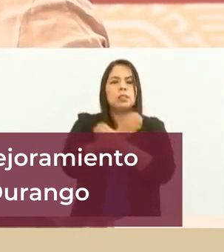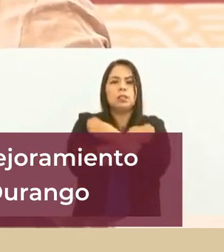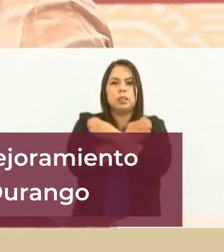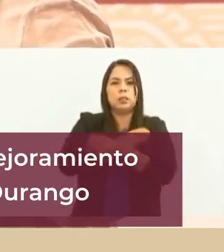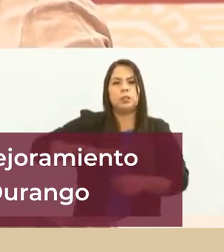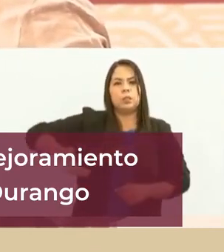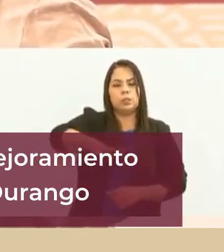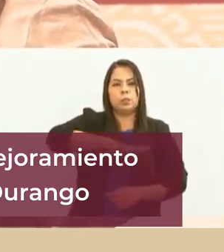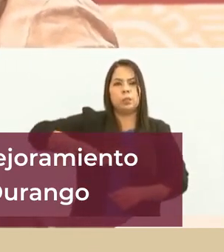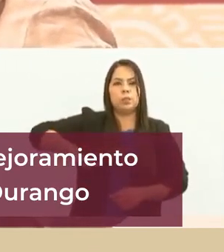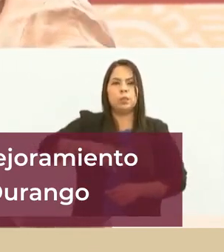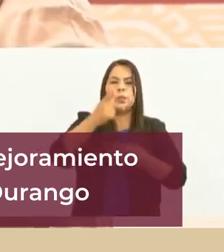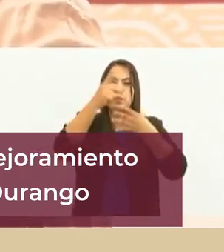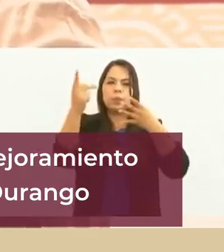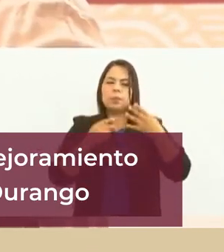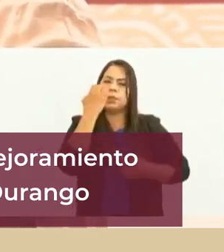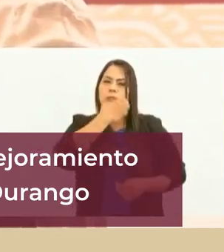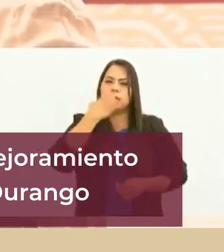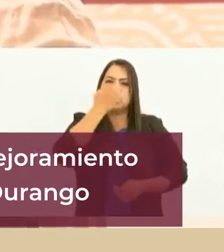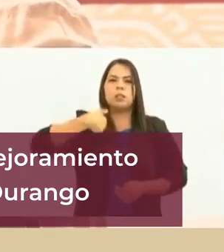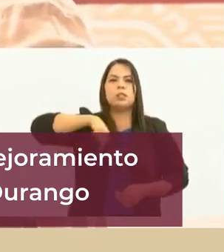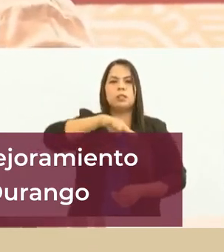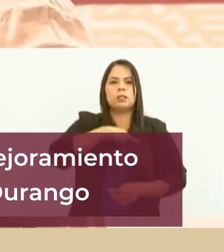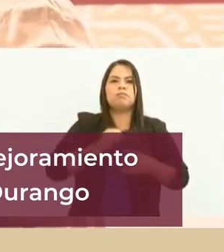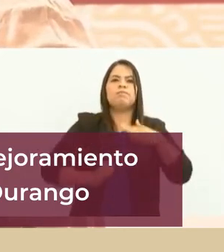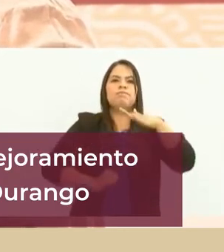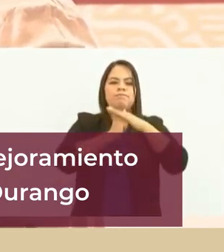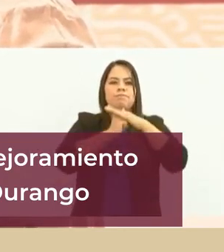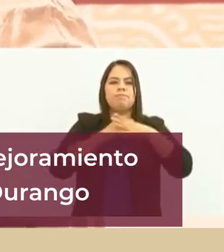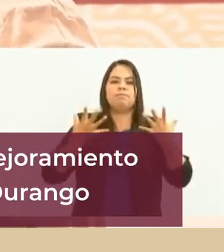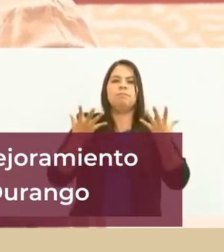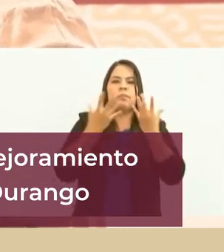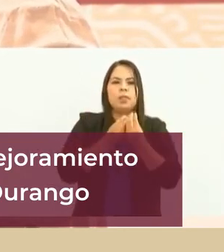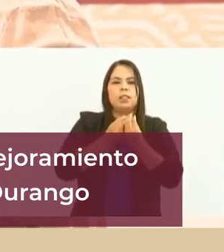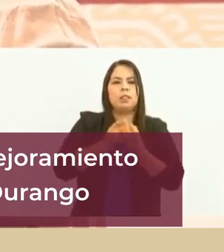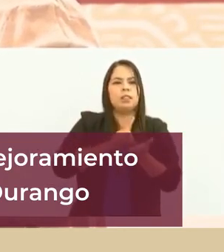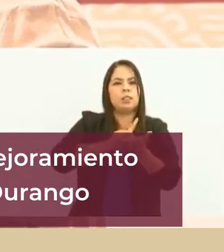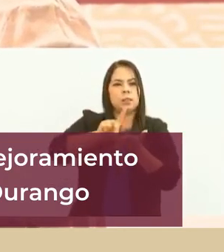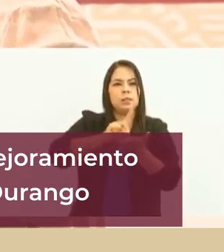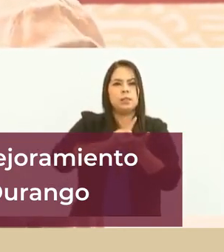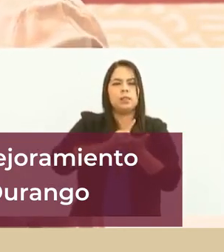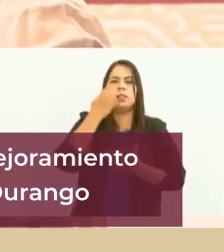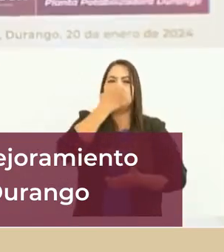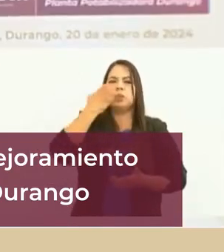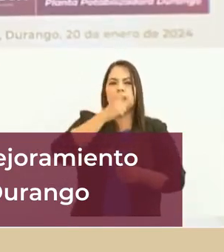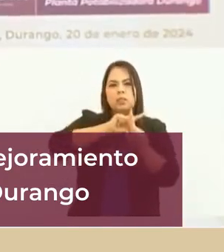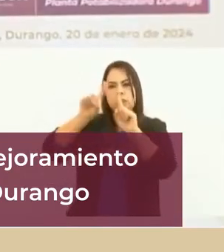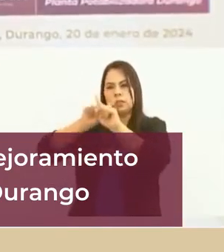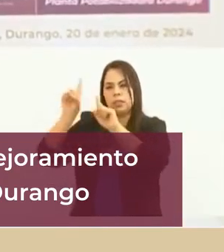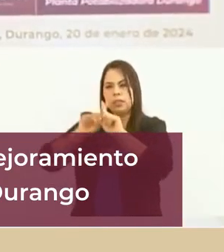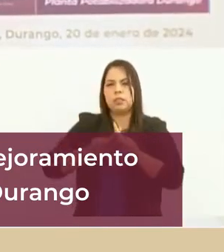estado. También recordó que nunca en la historia del país se habían invertido tantos recursos de manera directa en el mejoramiento